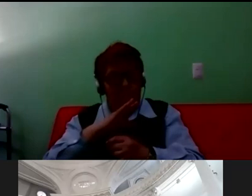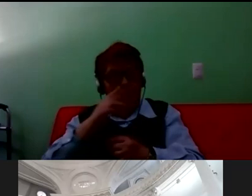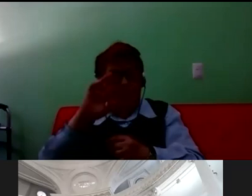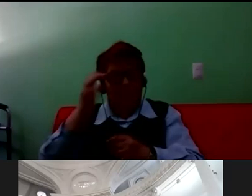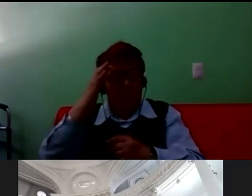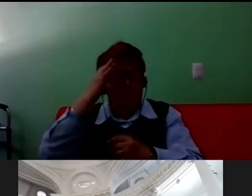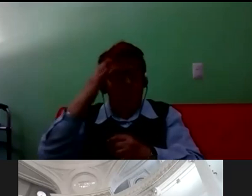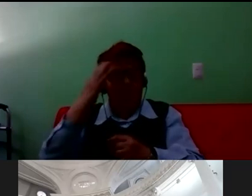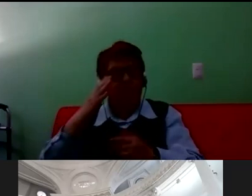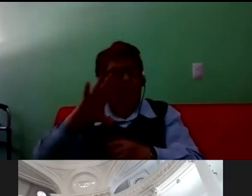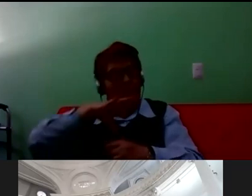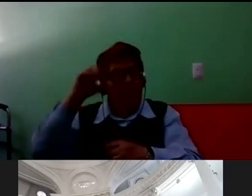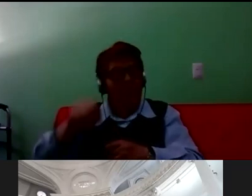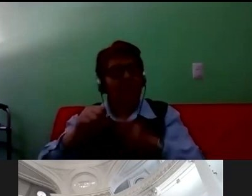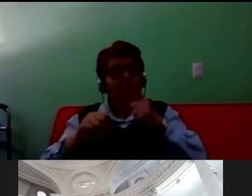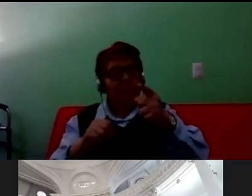reconoce el esfuerzo,